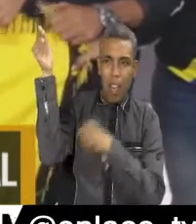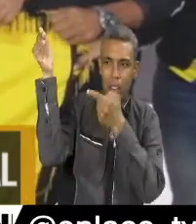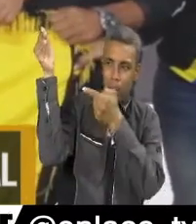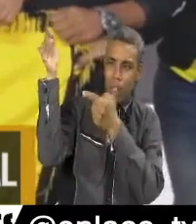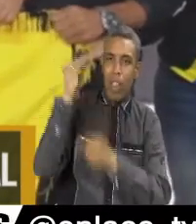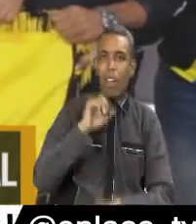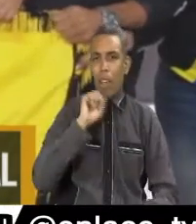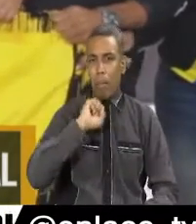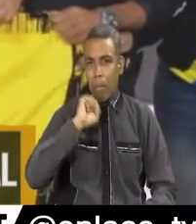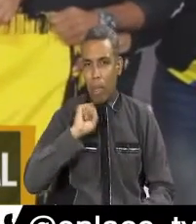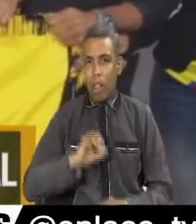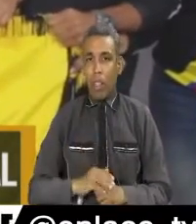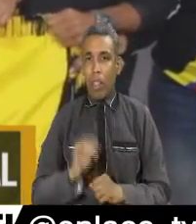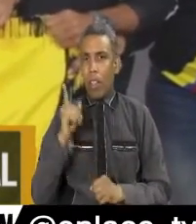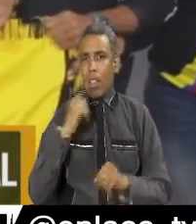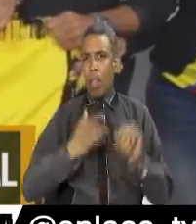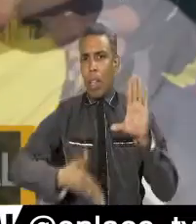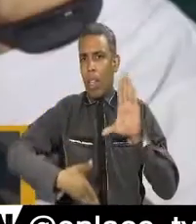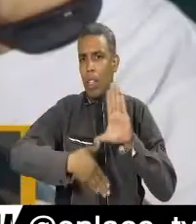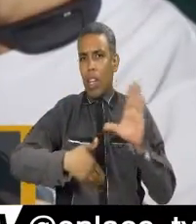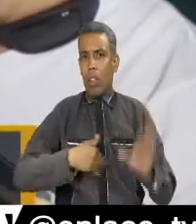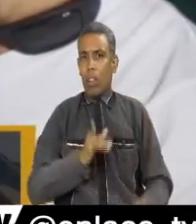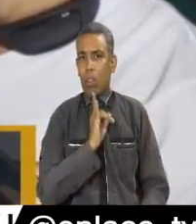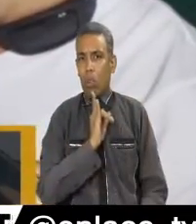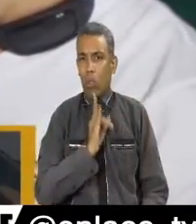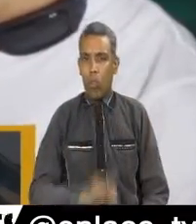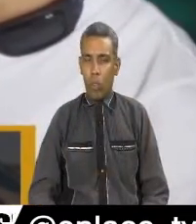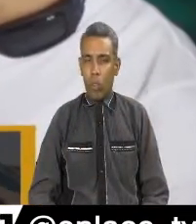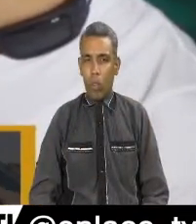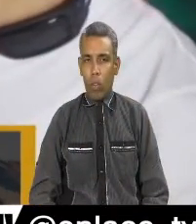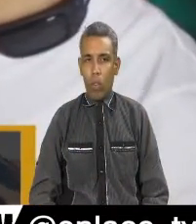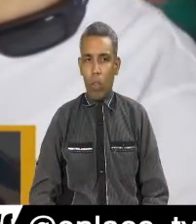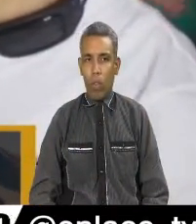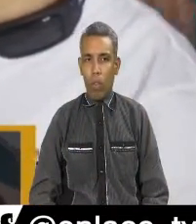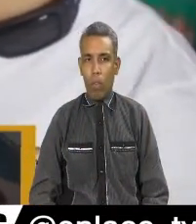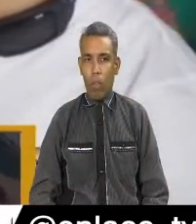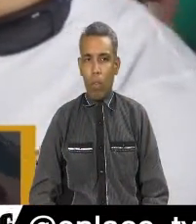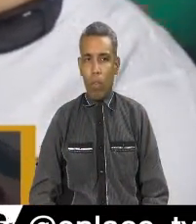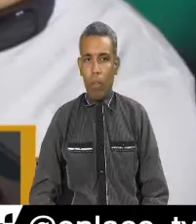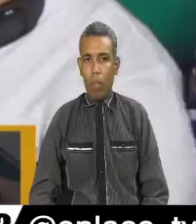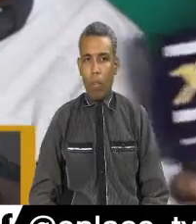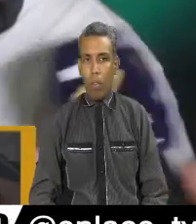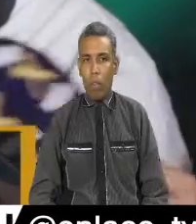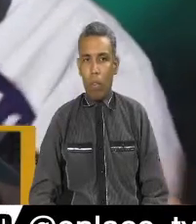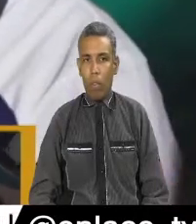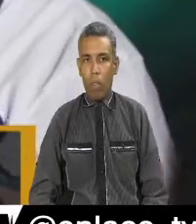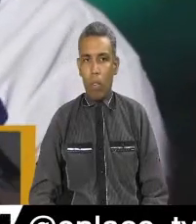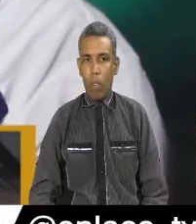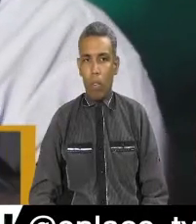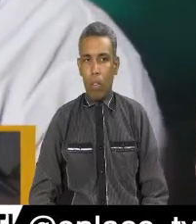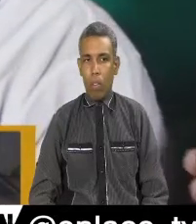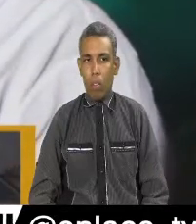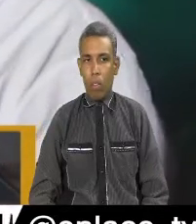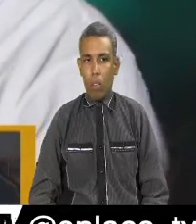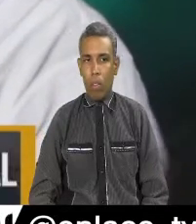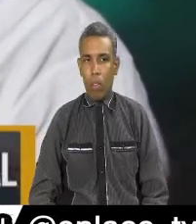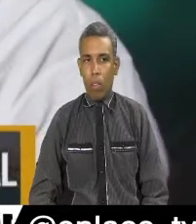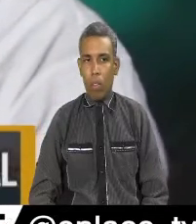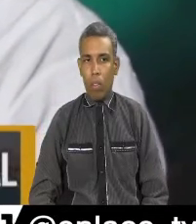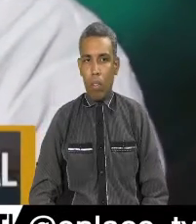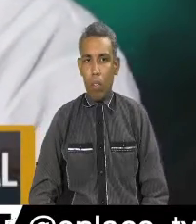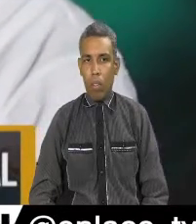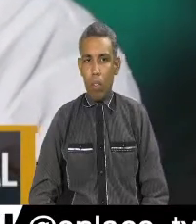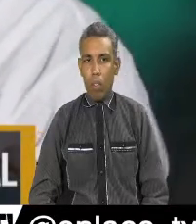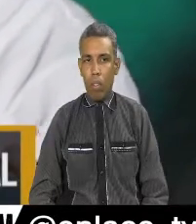en Carolina del Sur, Estados Unidos. Demuestra que con pocos recursos podemos hacer deporte de base, poder